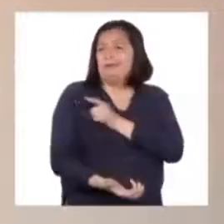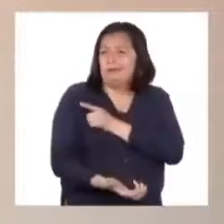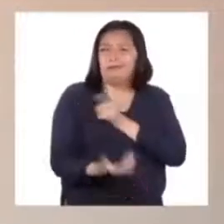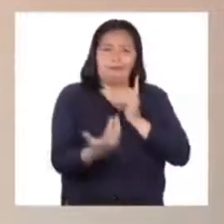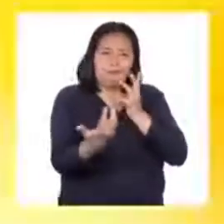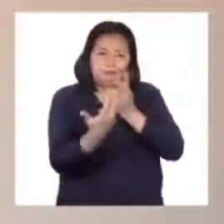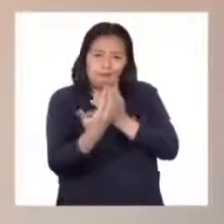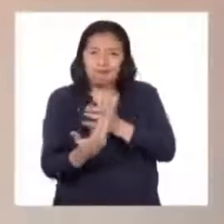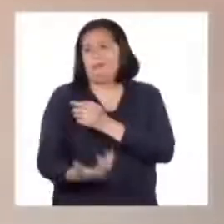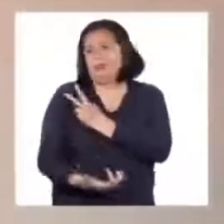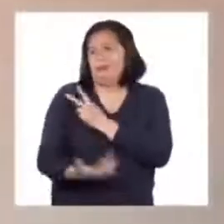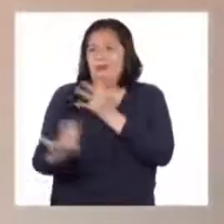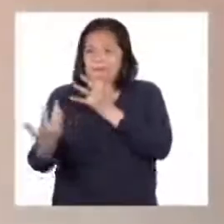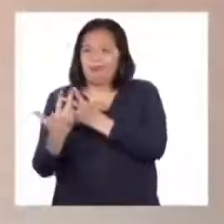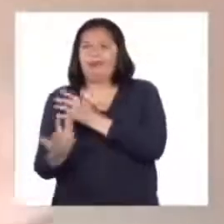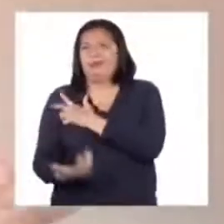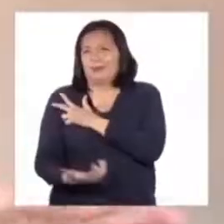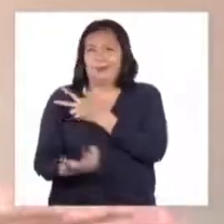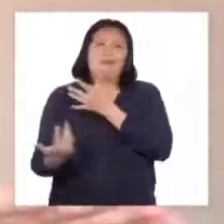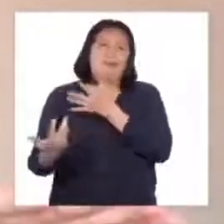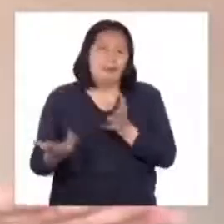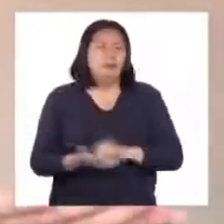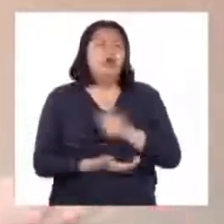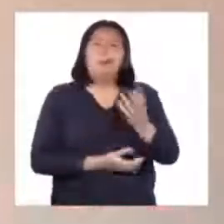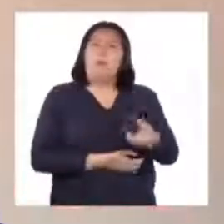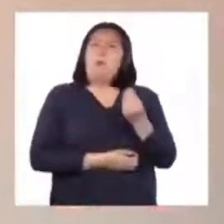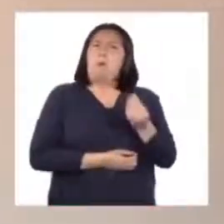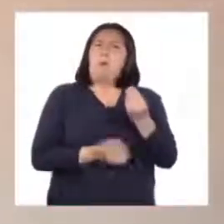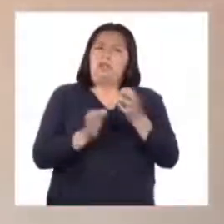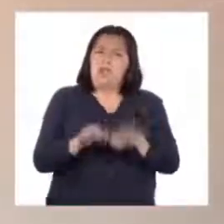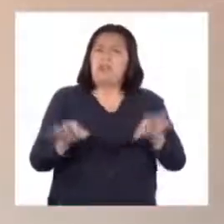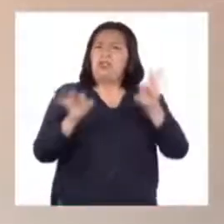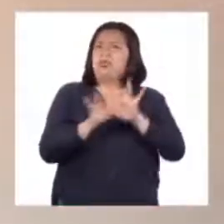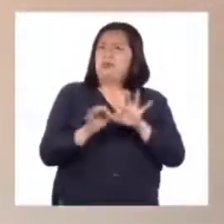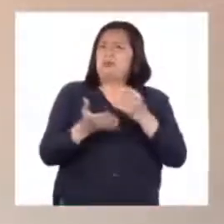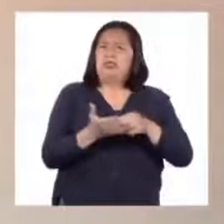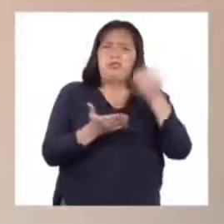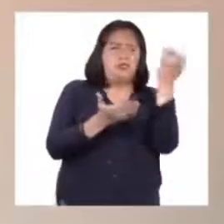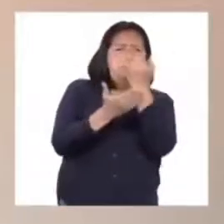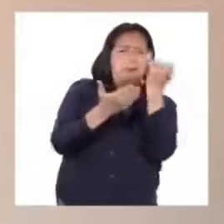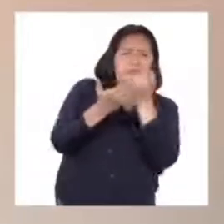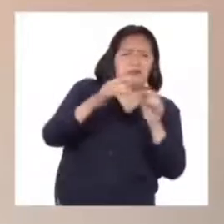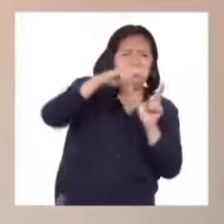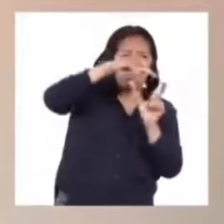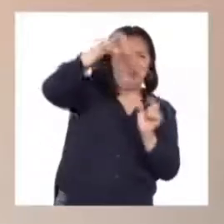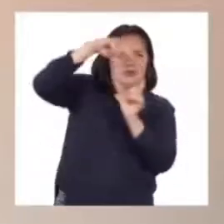estudio. Entonces, ¿por qué son importantes los gráficos de barras?